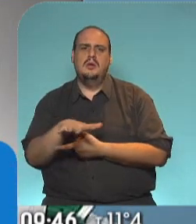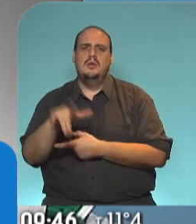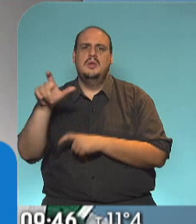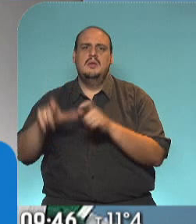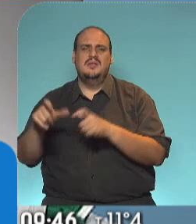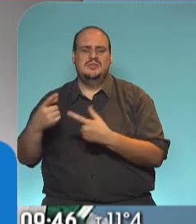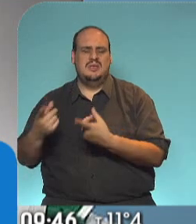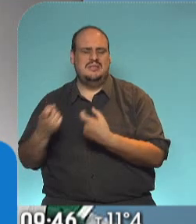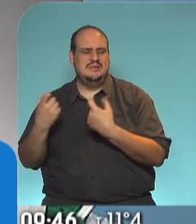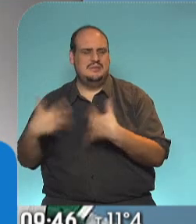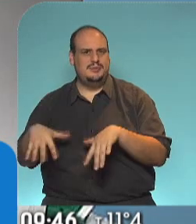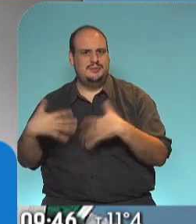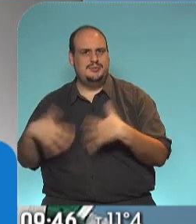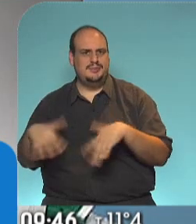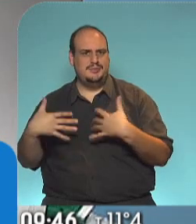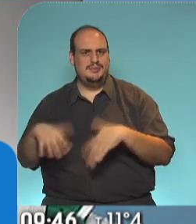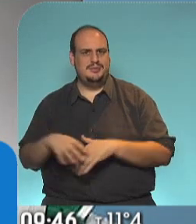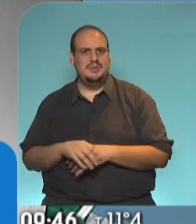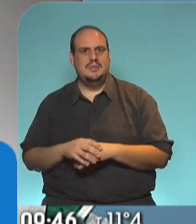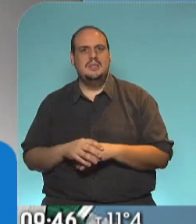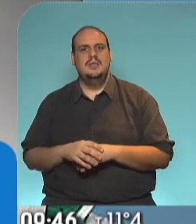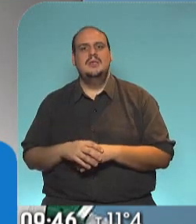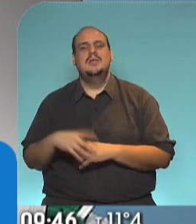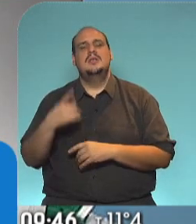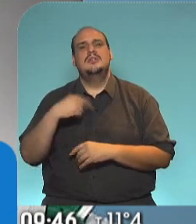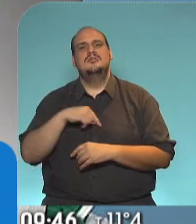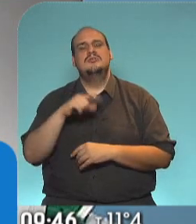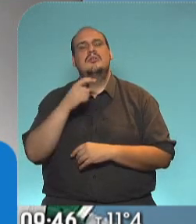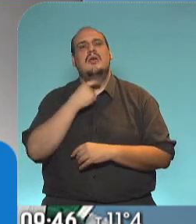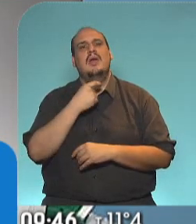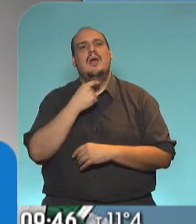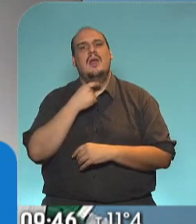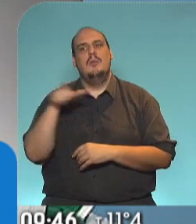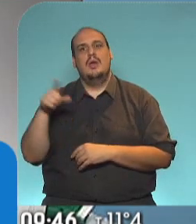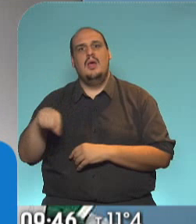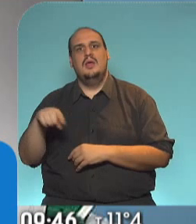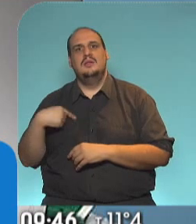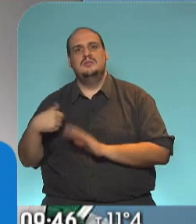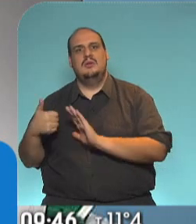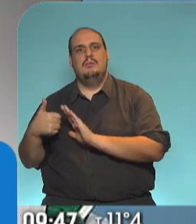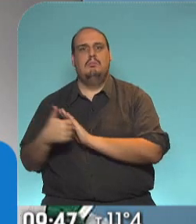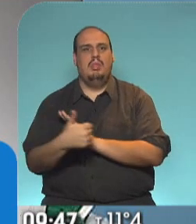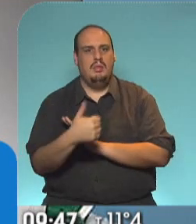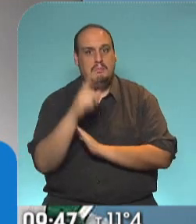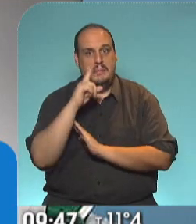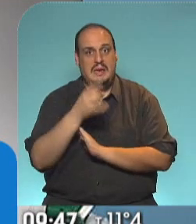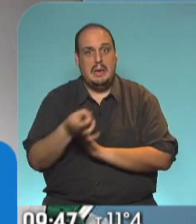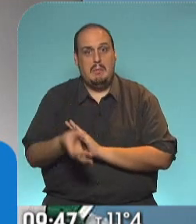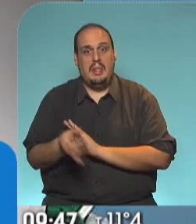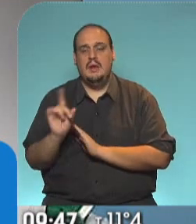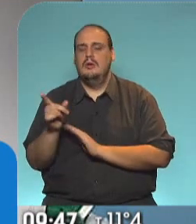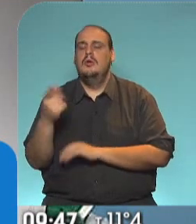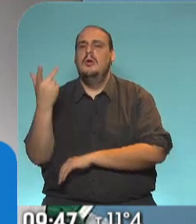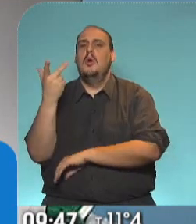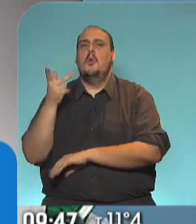mayores necesidades e intentamos reducir también la exposición proveyendo la